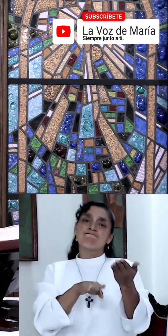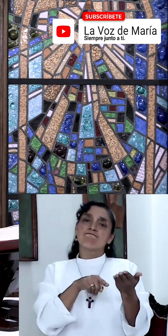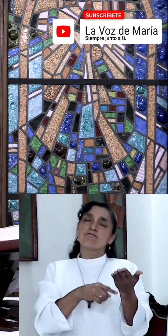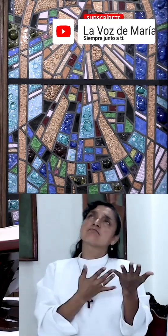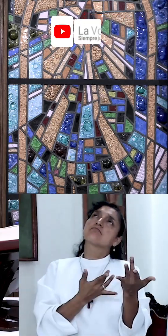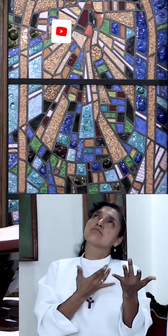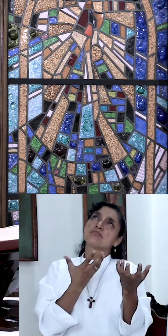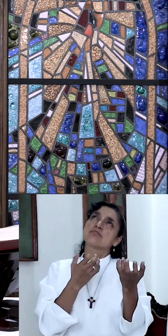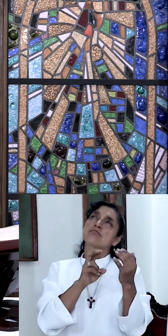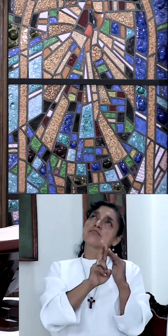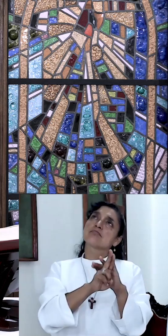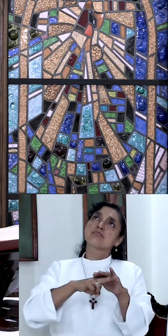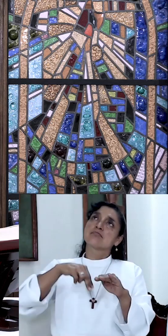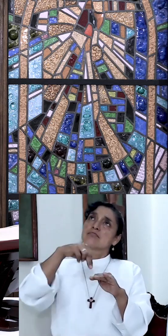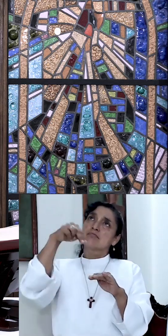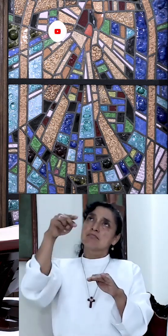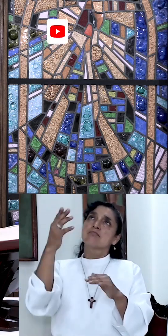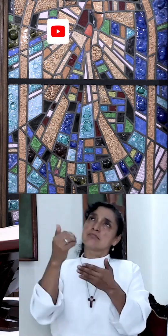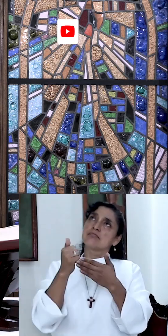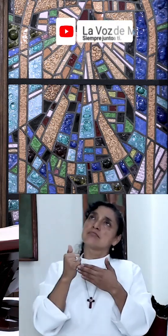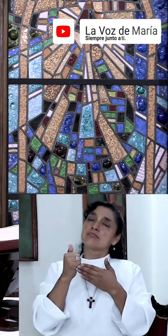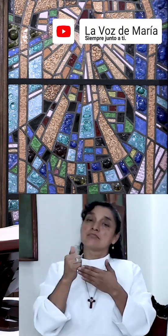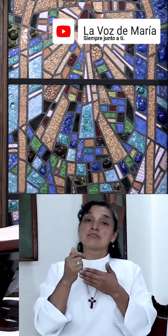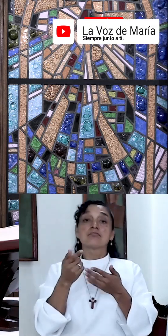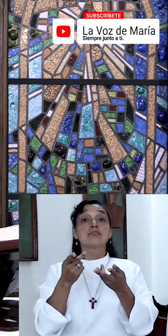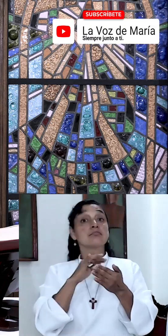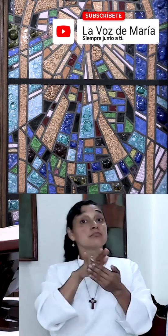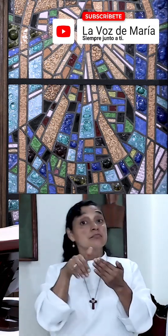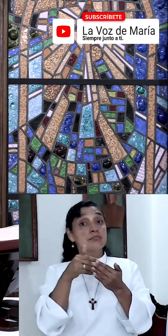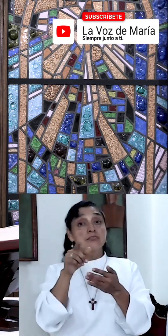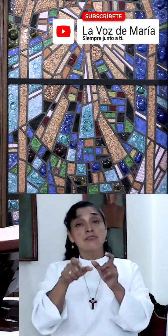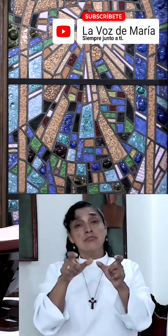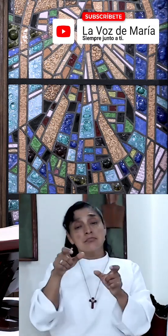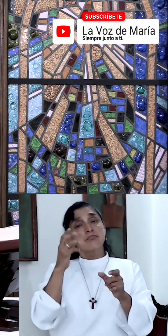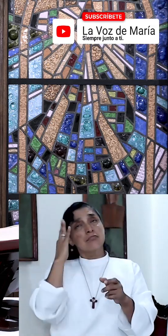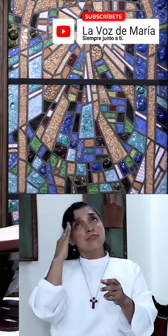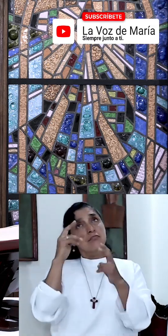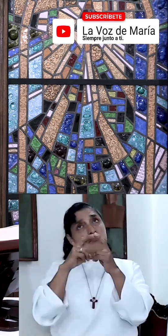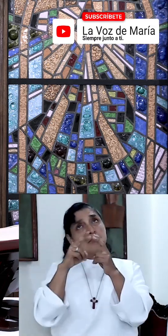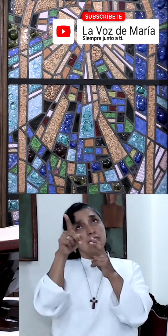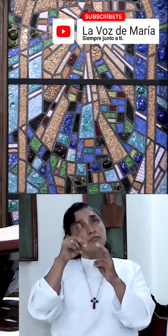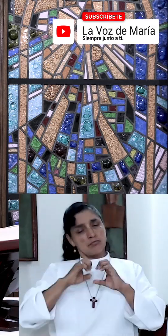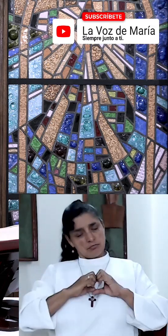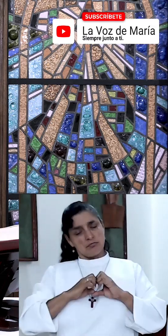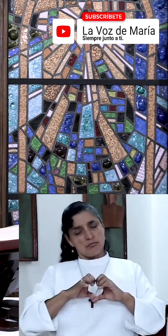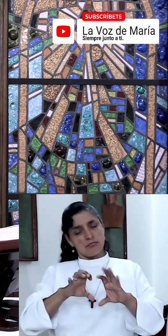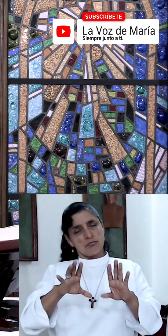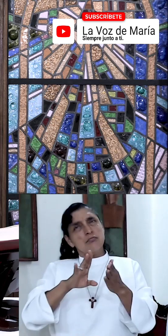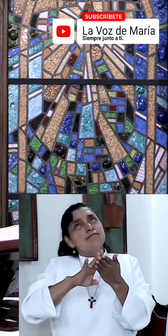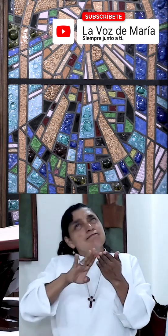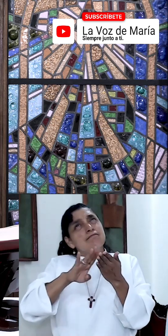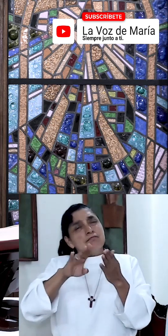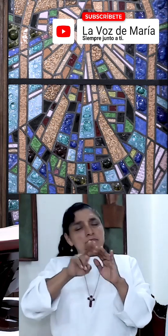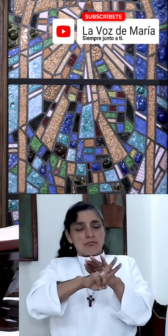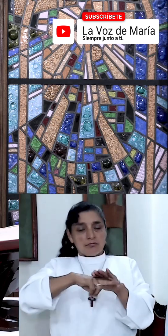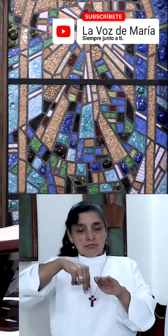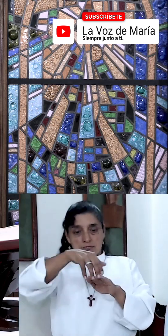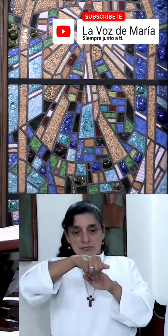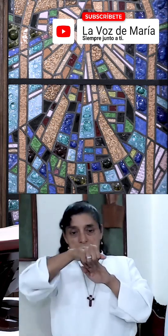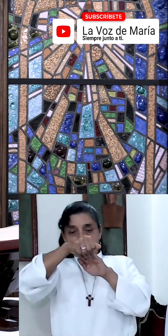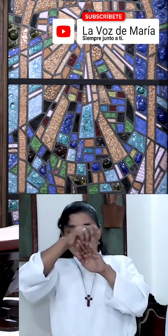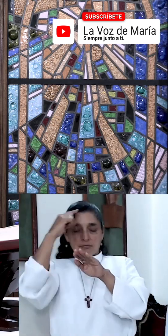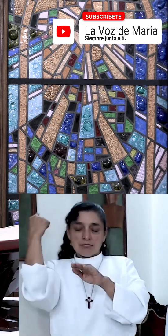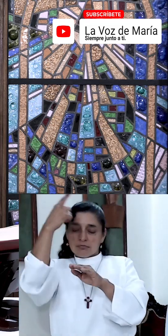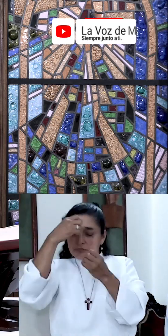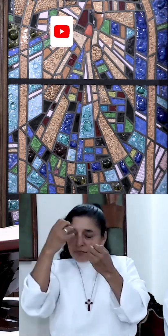que durmieron en la esperanza de la resurrección y de todos los que han muerto en tu misericordia. Admítelos a contemplar